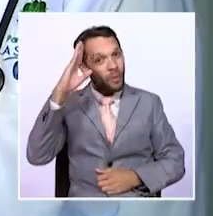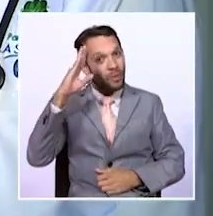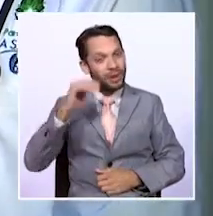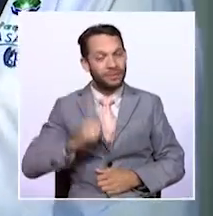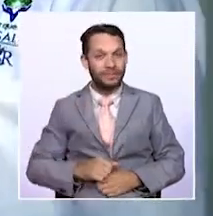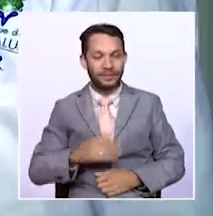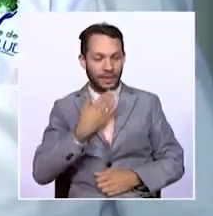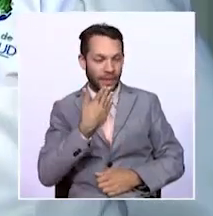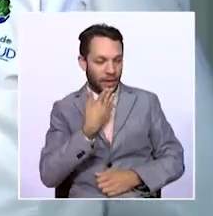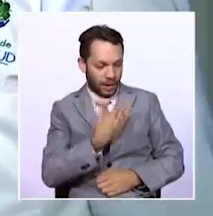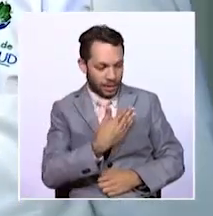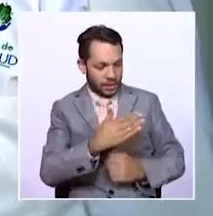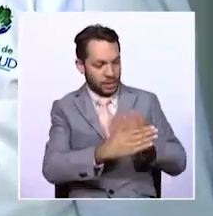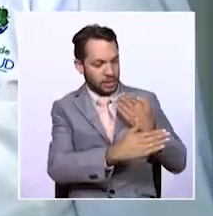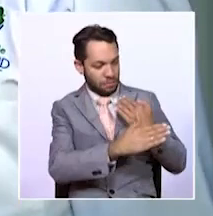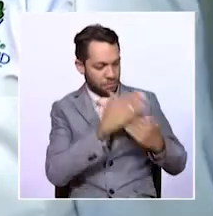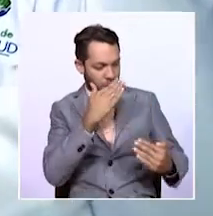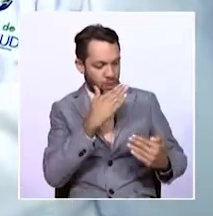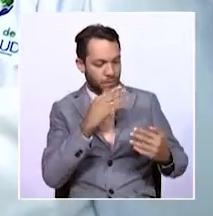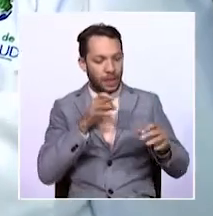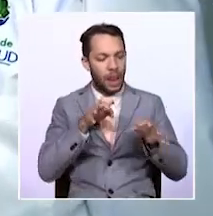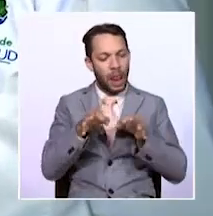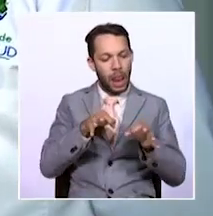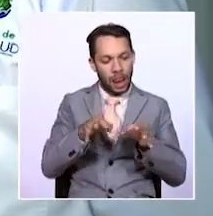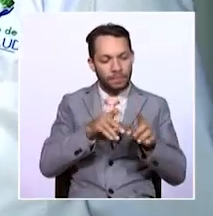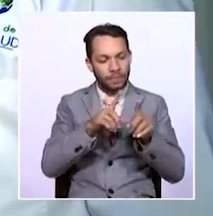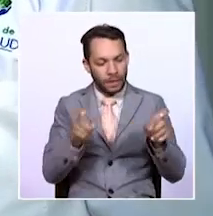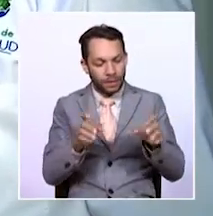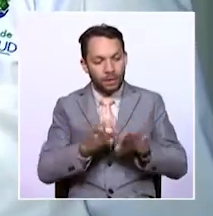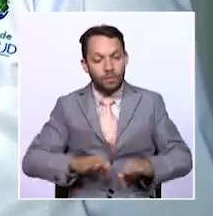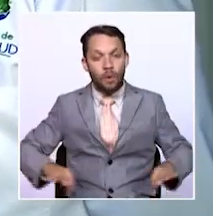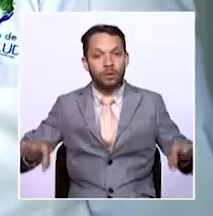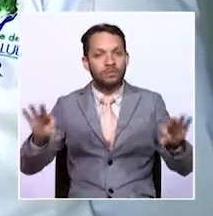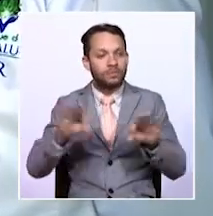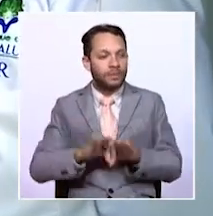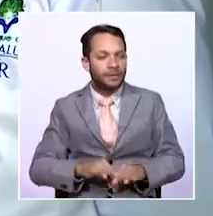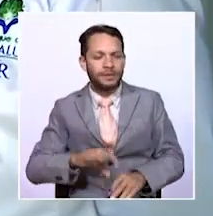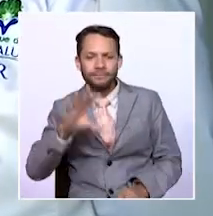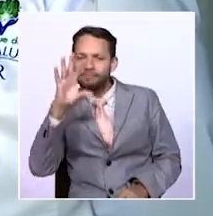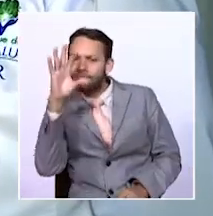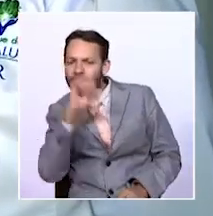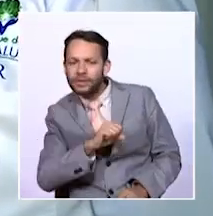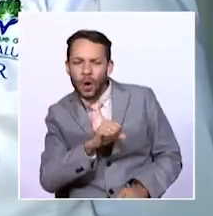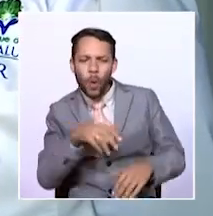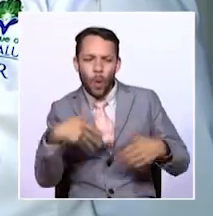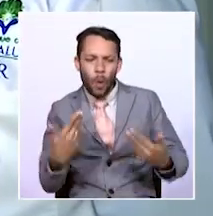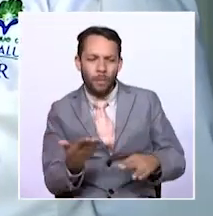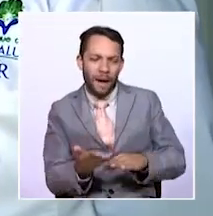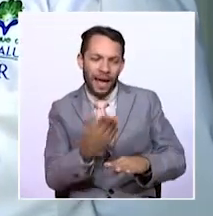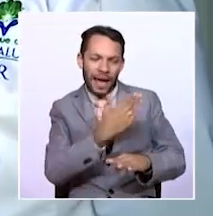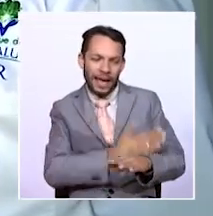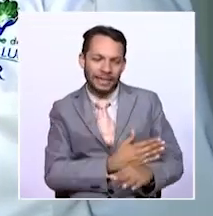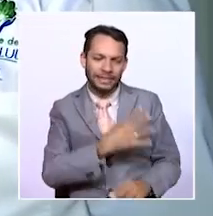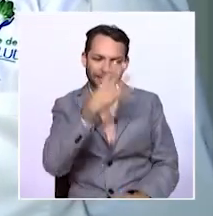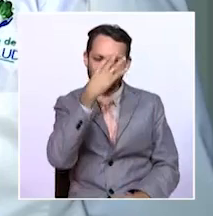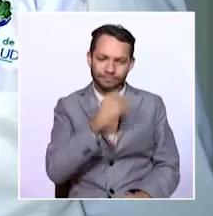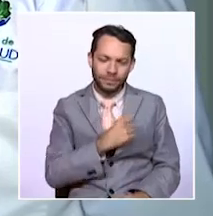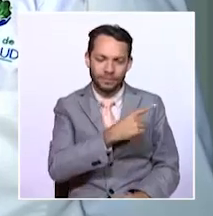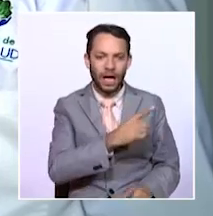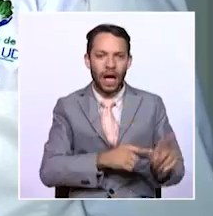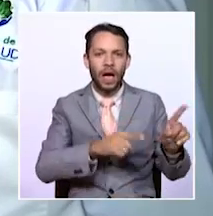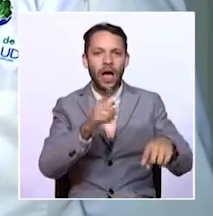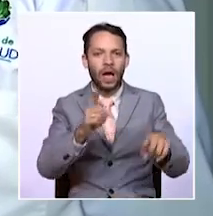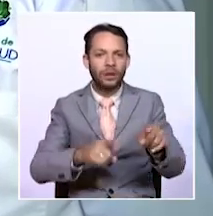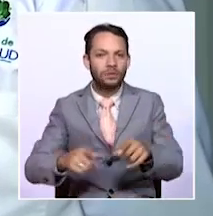muchas gracias. A ver, lo ideal es entender un poquito el proceso diagnóstico. Muchos de los pacientes que están llegando